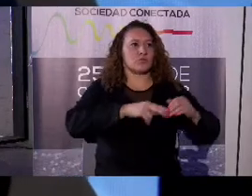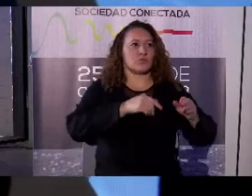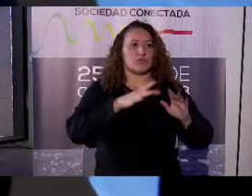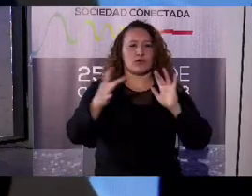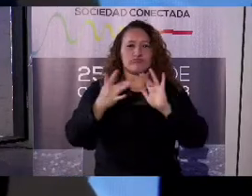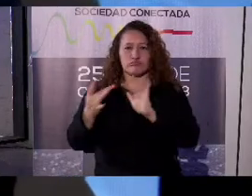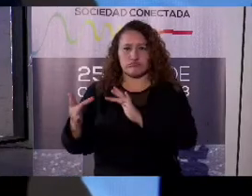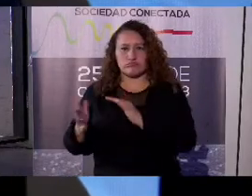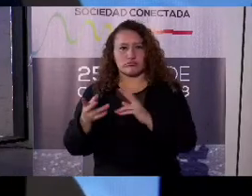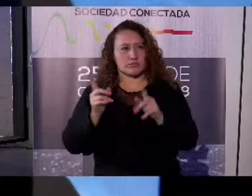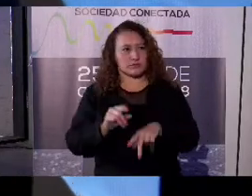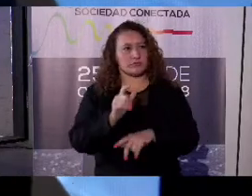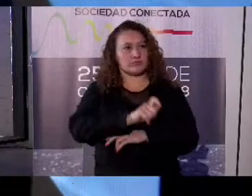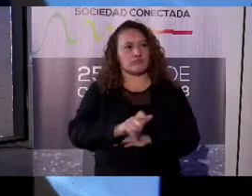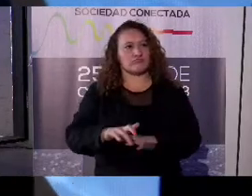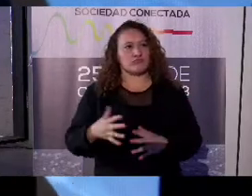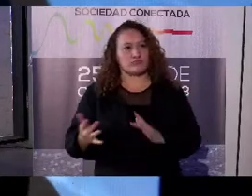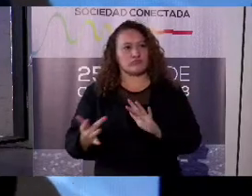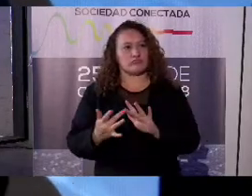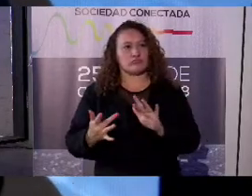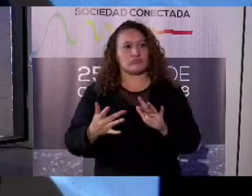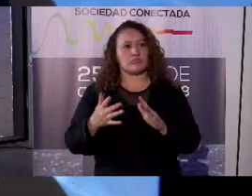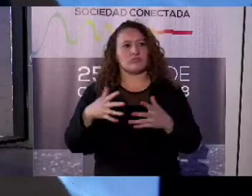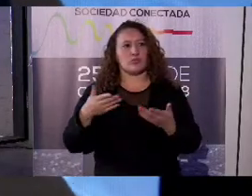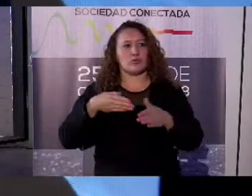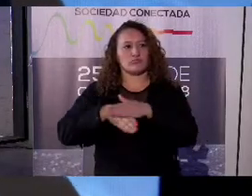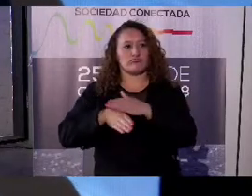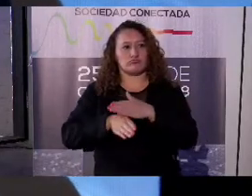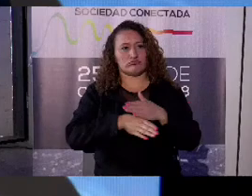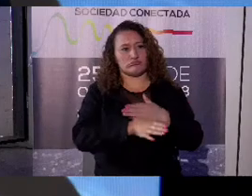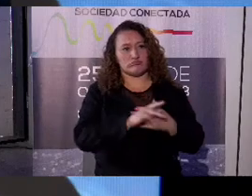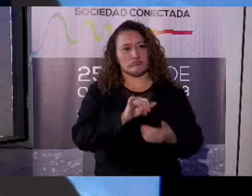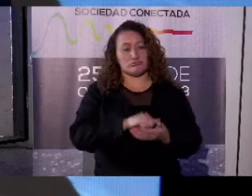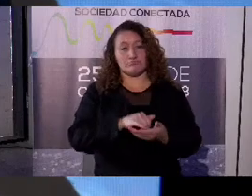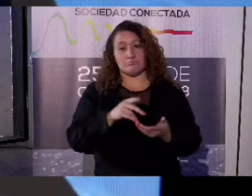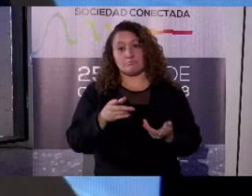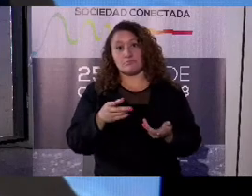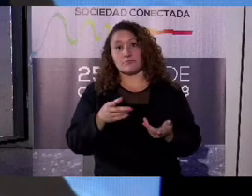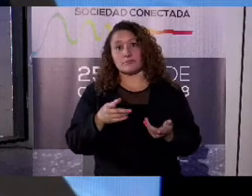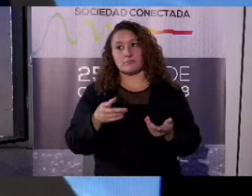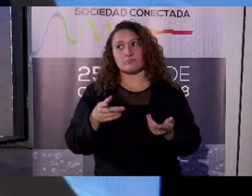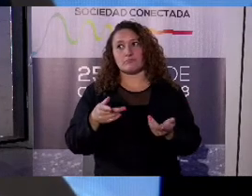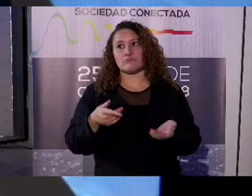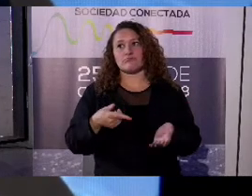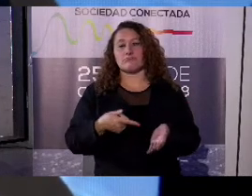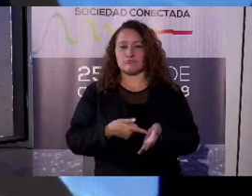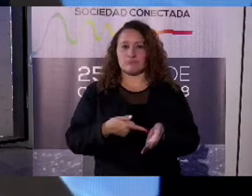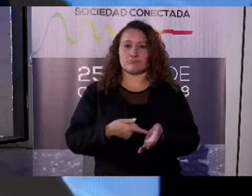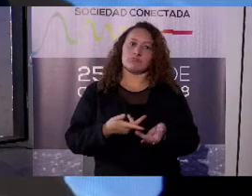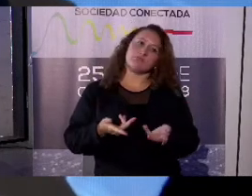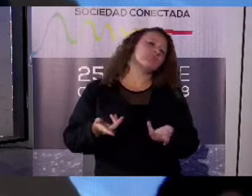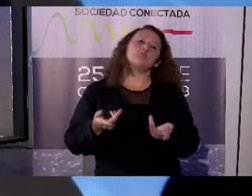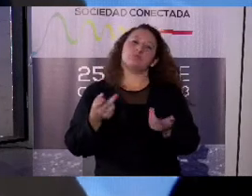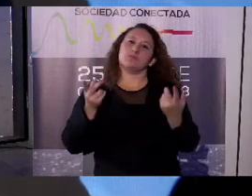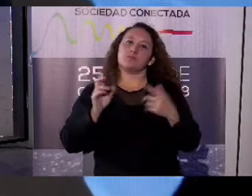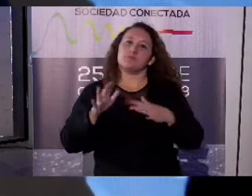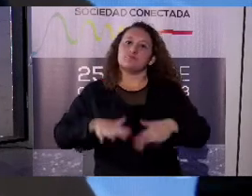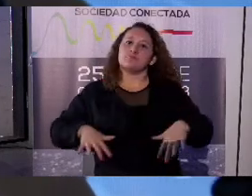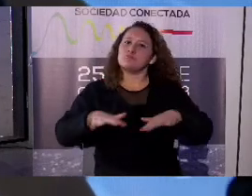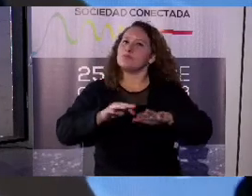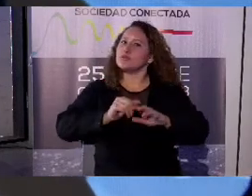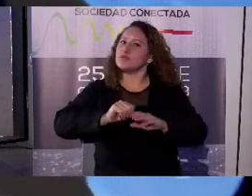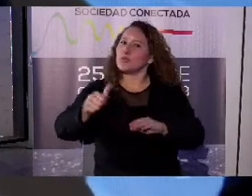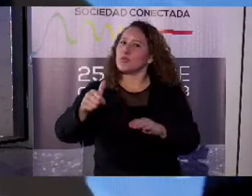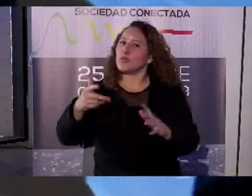supuesto también haya gente conectada Eso quiere decir la asequibilidad entonces por lo tanto también eh estos otros espacios en donde los